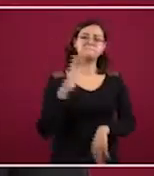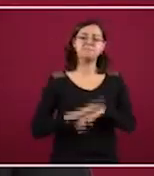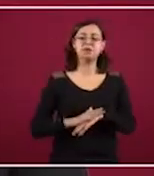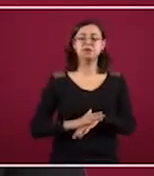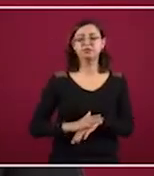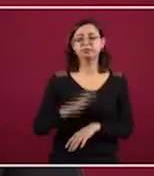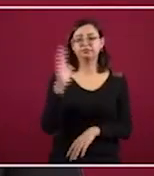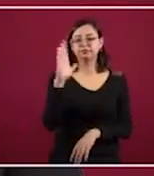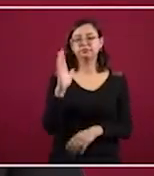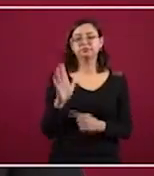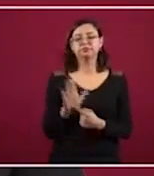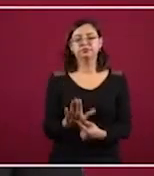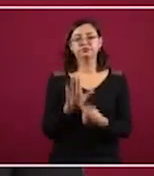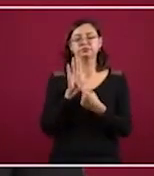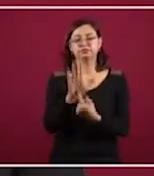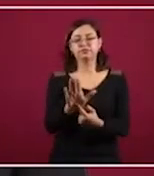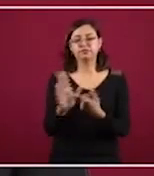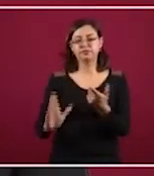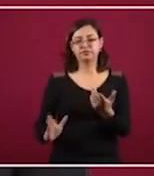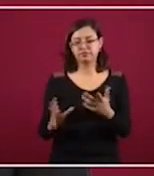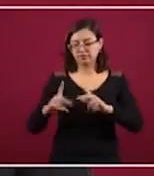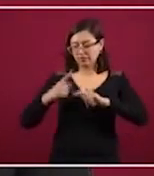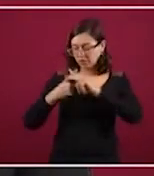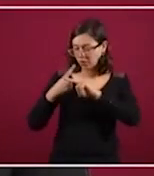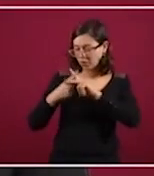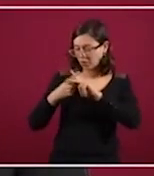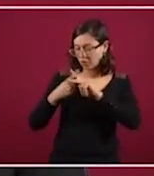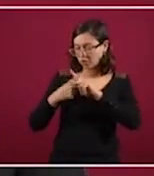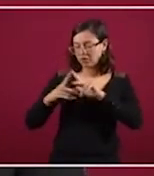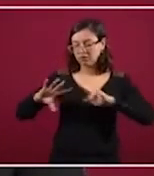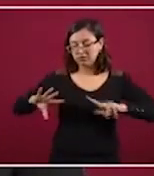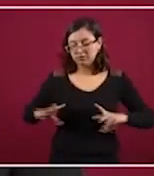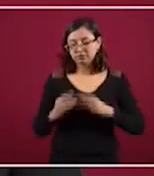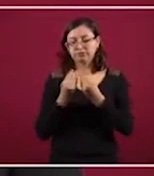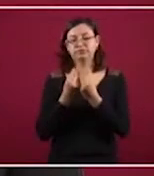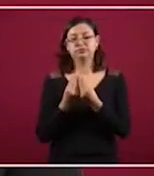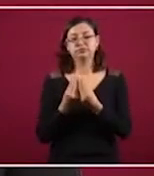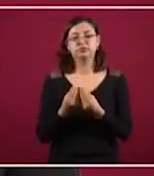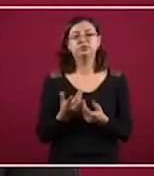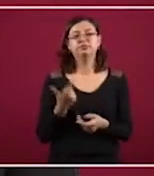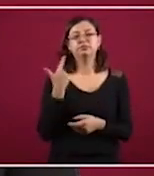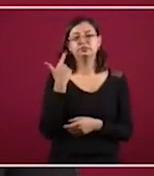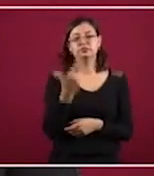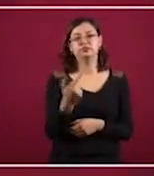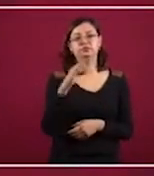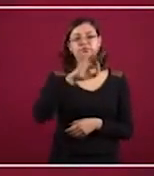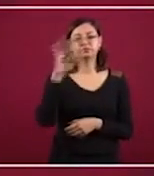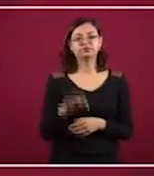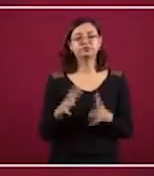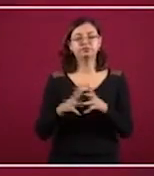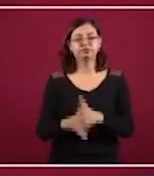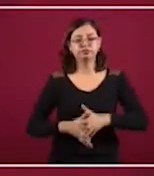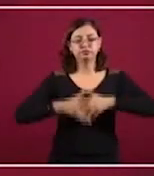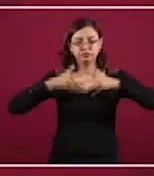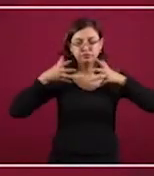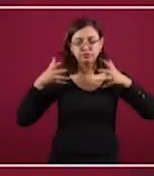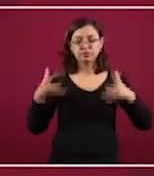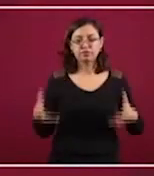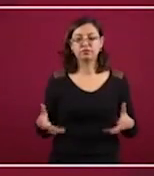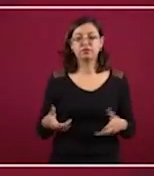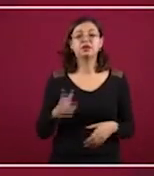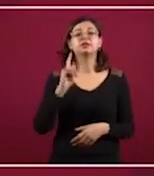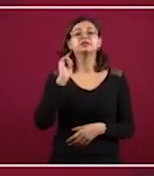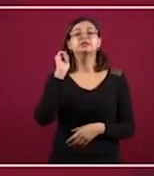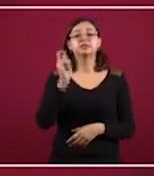con datos que estos datos preliminares podemos afirmar que se rebasó el 7% de manera que las